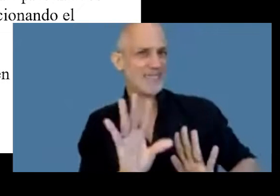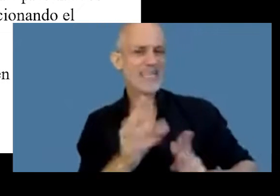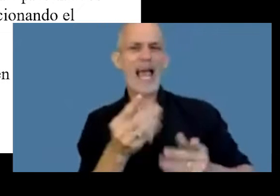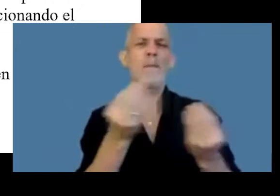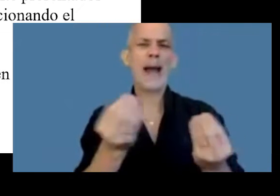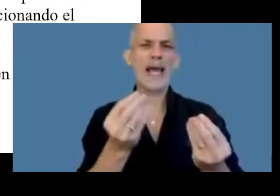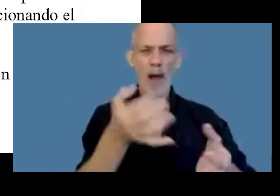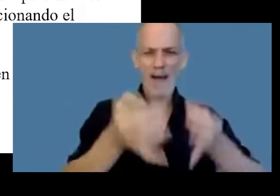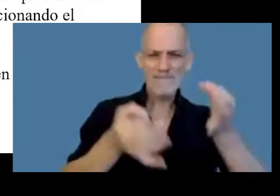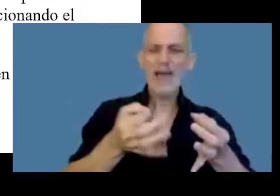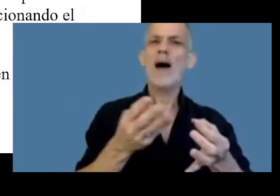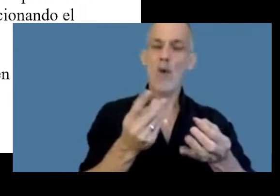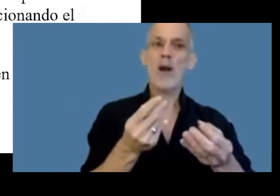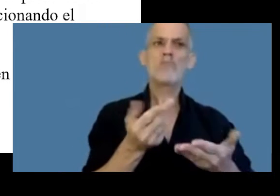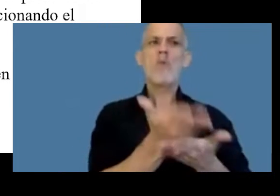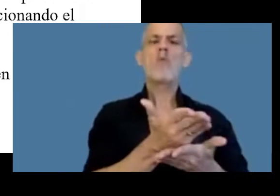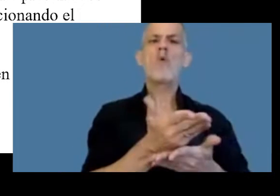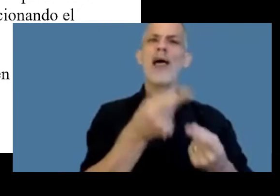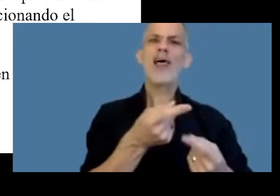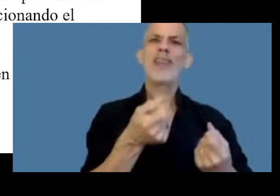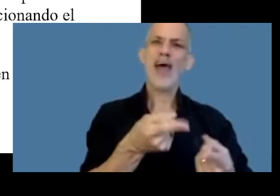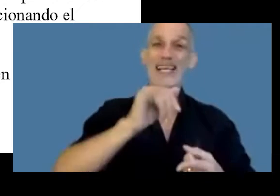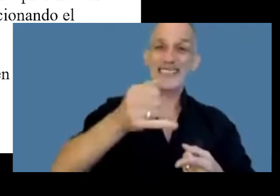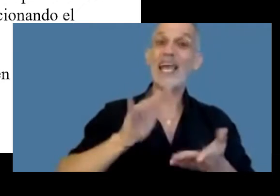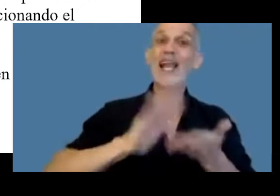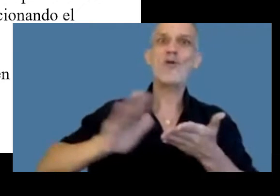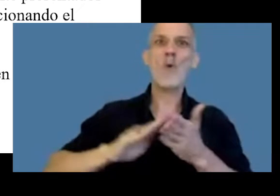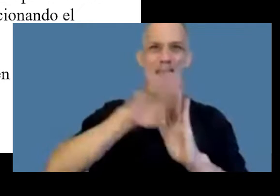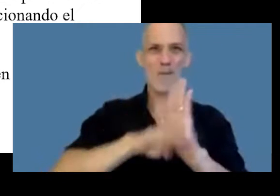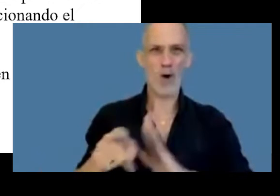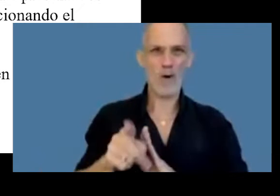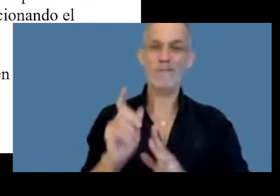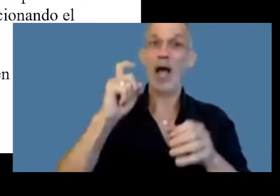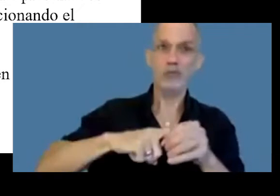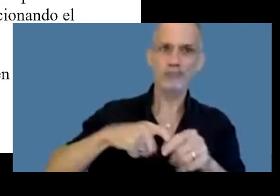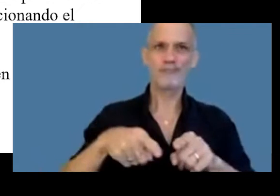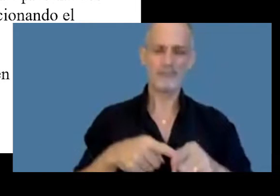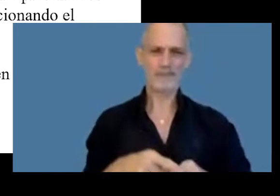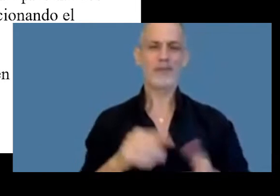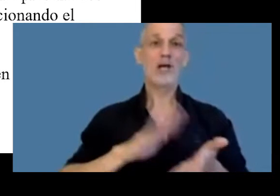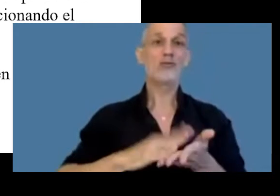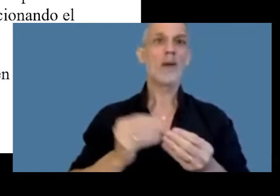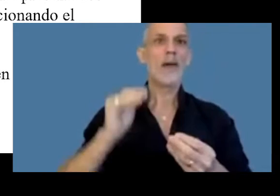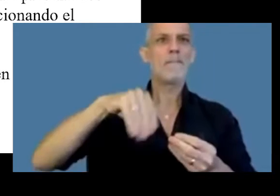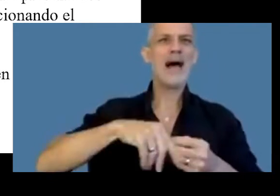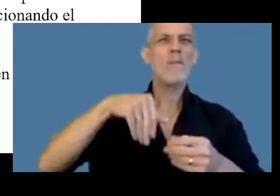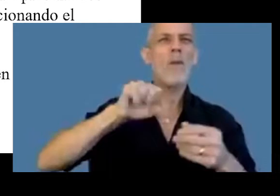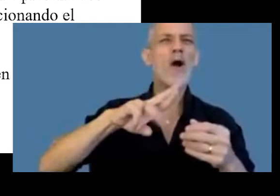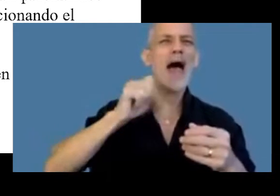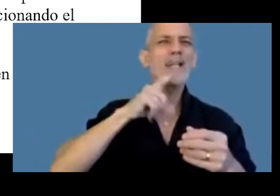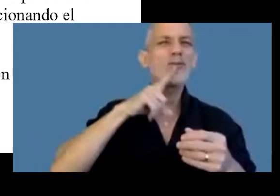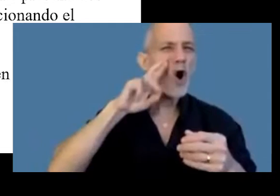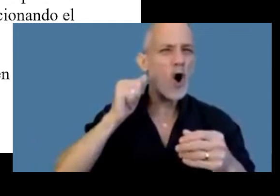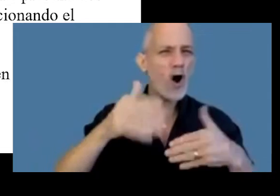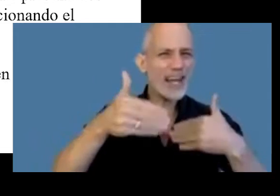evaluar, acceder a este nuevo régimen. Con respecto a la ampliación de moratoria, se dispone